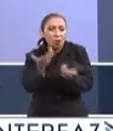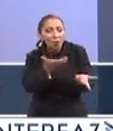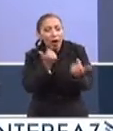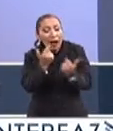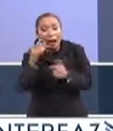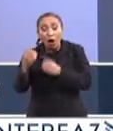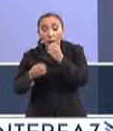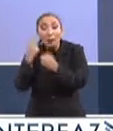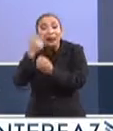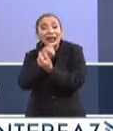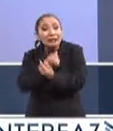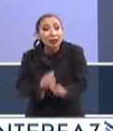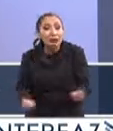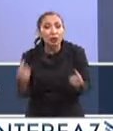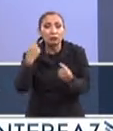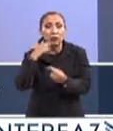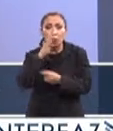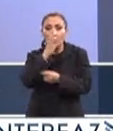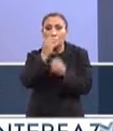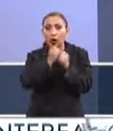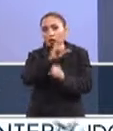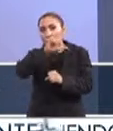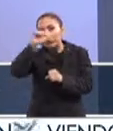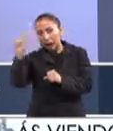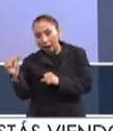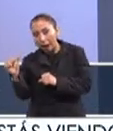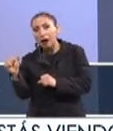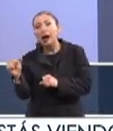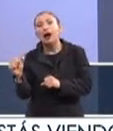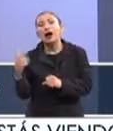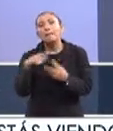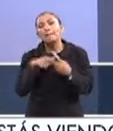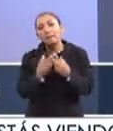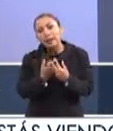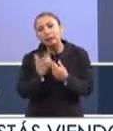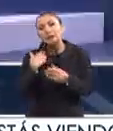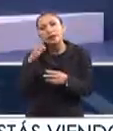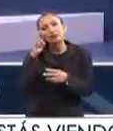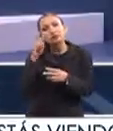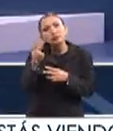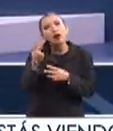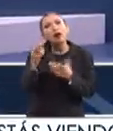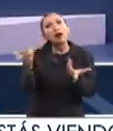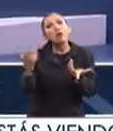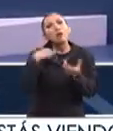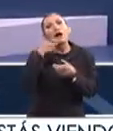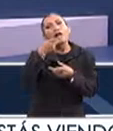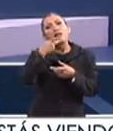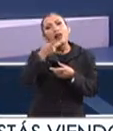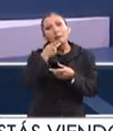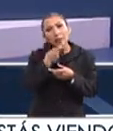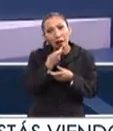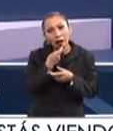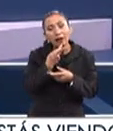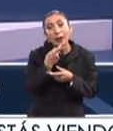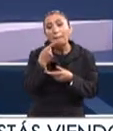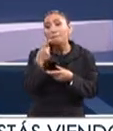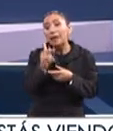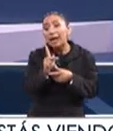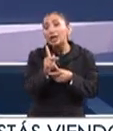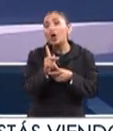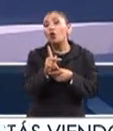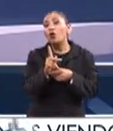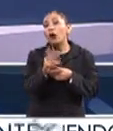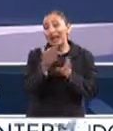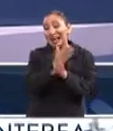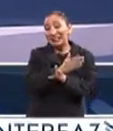obra está hecha para niños mayores de 4 años, entonces empiezan ya a dominar la verbalidad. Pero, pues